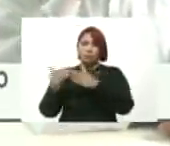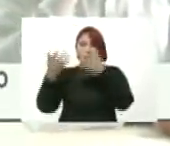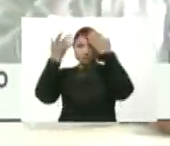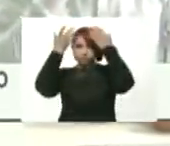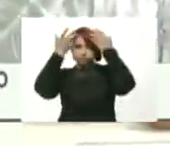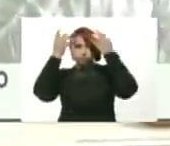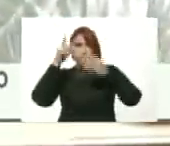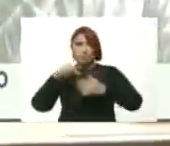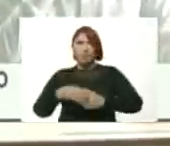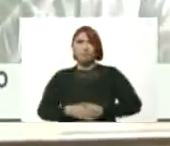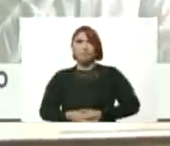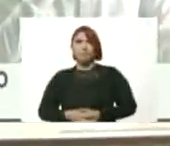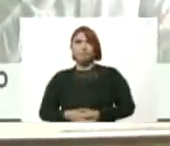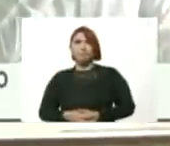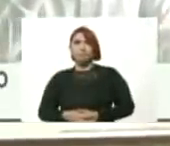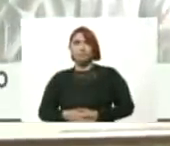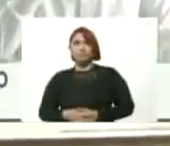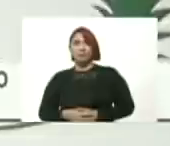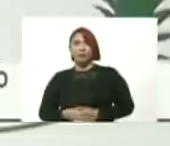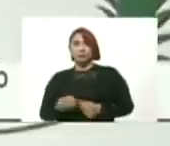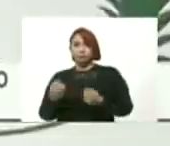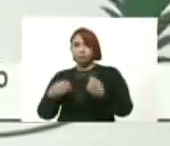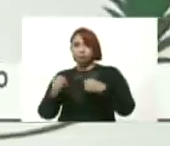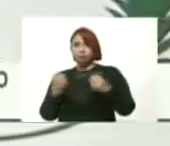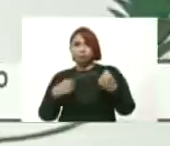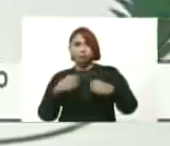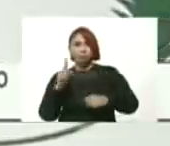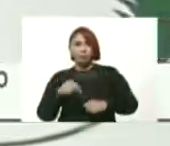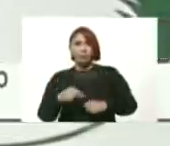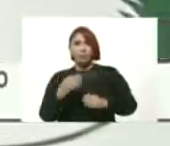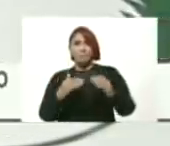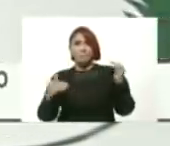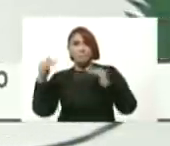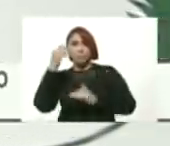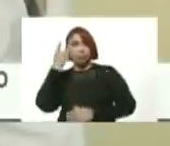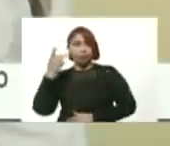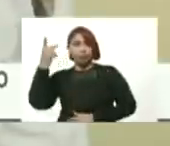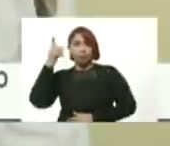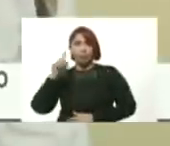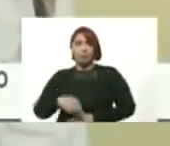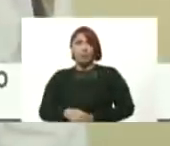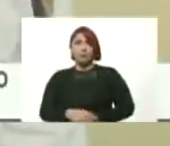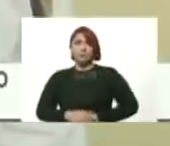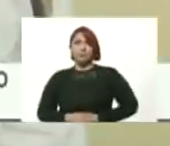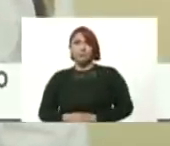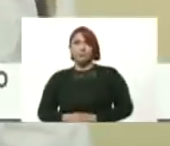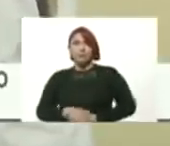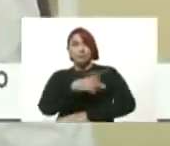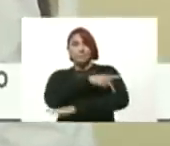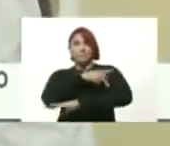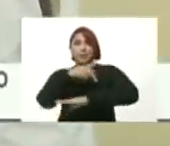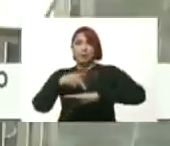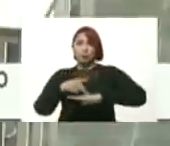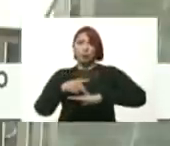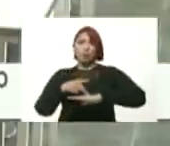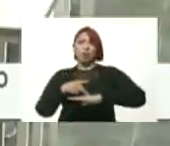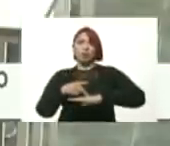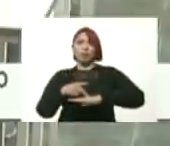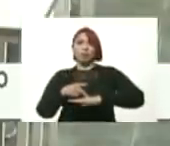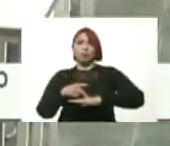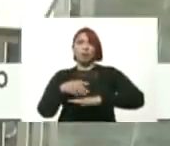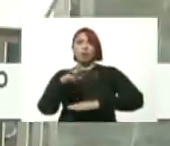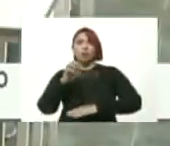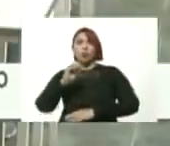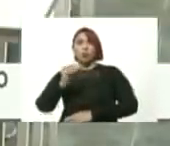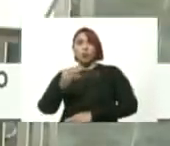y terapia ocupacional además de los posgrados abarcando las poblaciones las parroquias desde los roques y